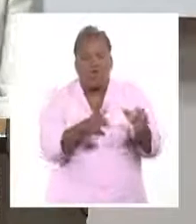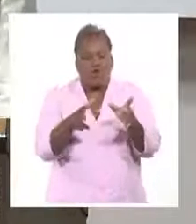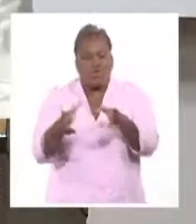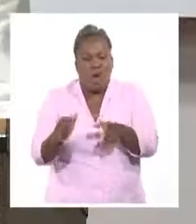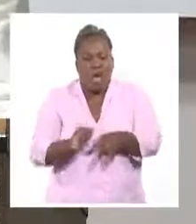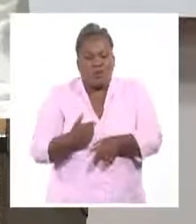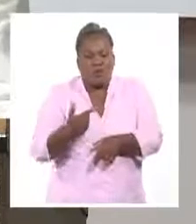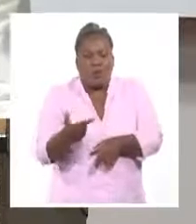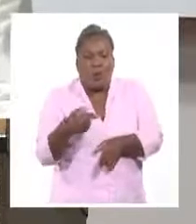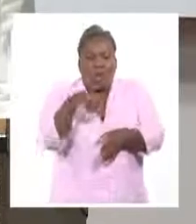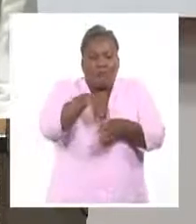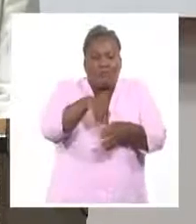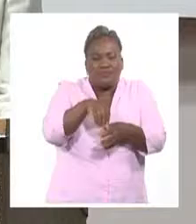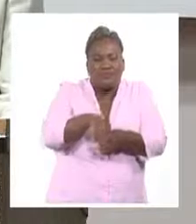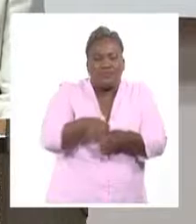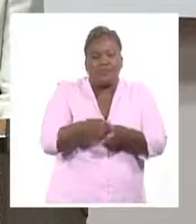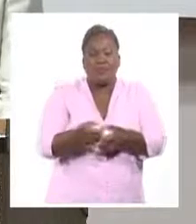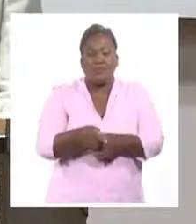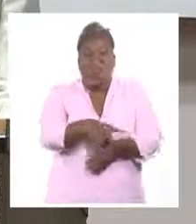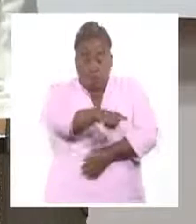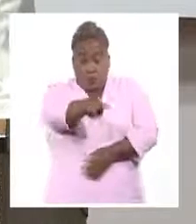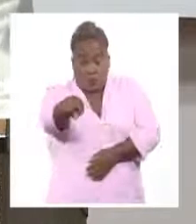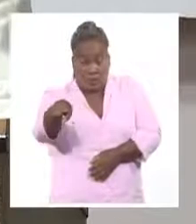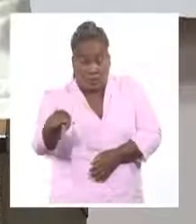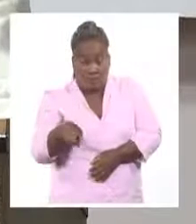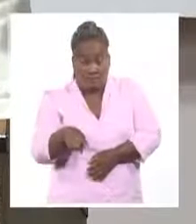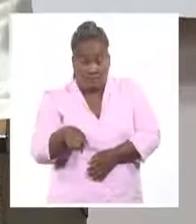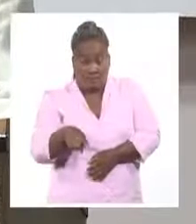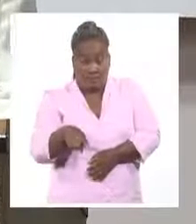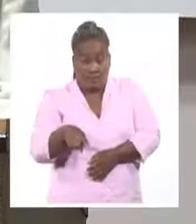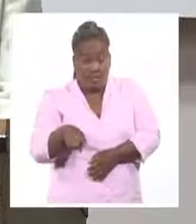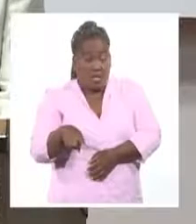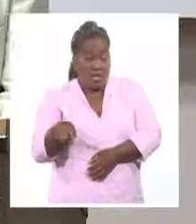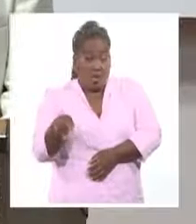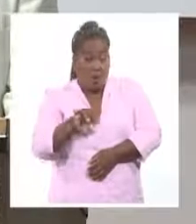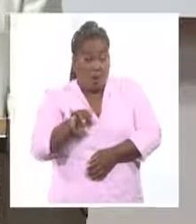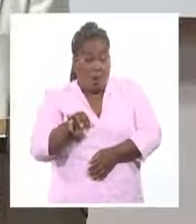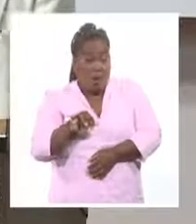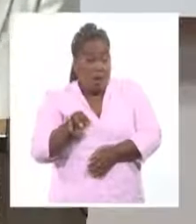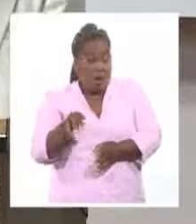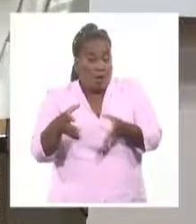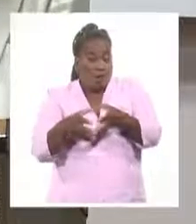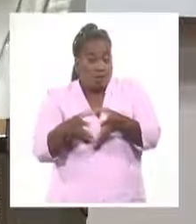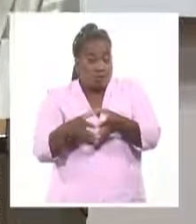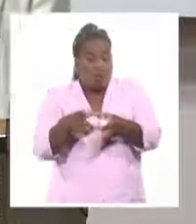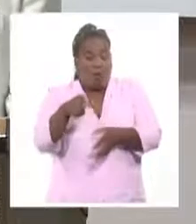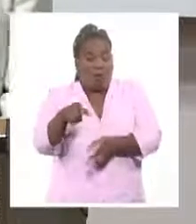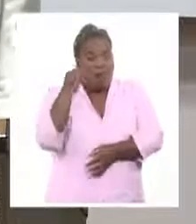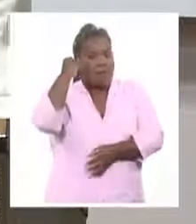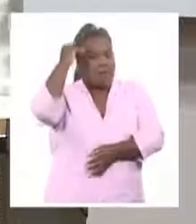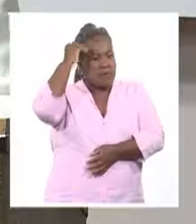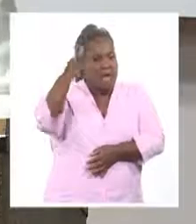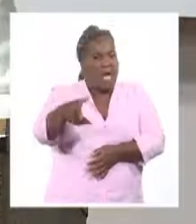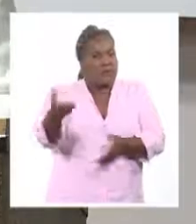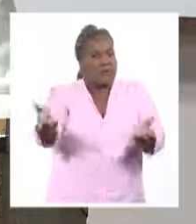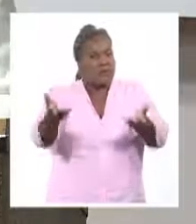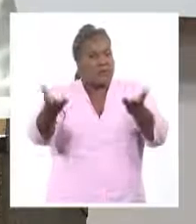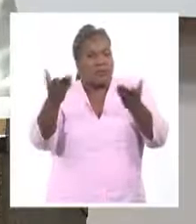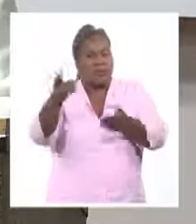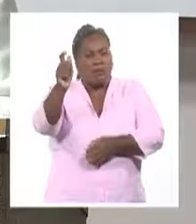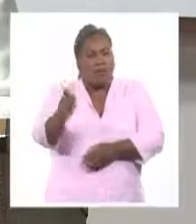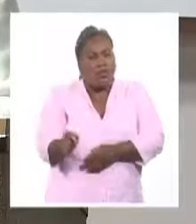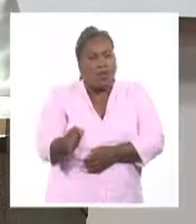digital. Ustedes, como casi ningún otro grupo profesional, tienen la capacidad y la posibilidad de estimular